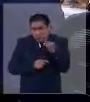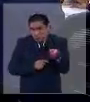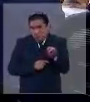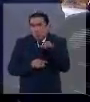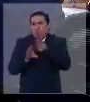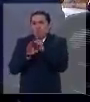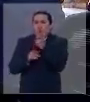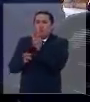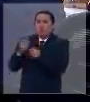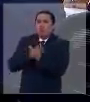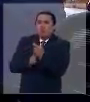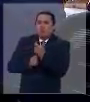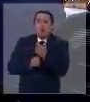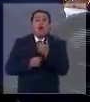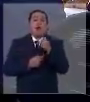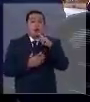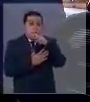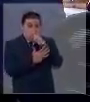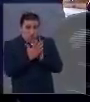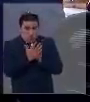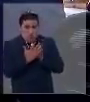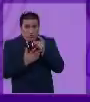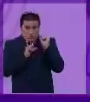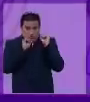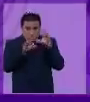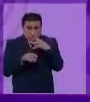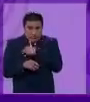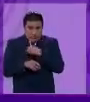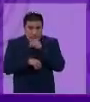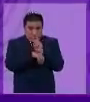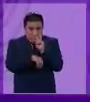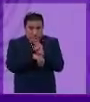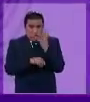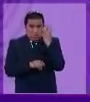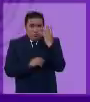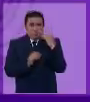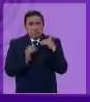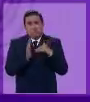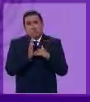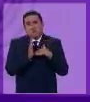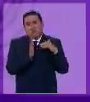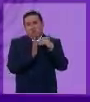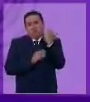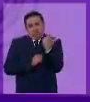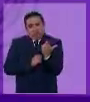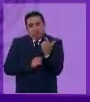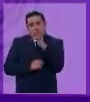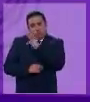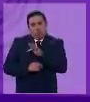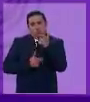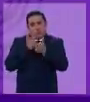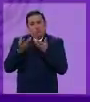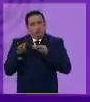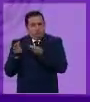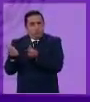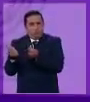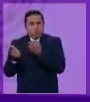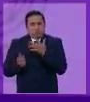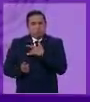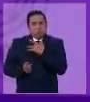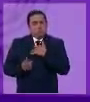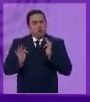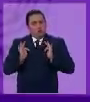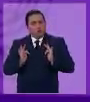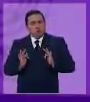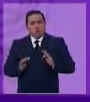menos 4,000 millones de pesos. Eso quiere decir que podríamos duplicarlas sin que genere una presión importante. Y eso nos permitiría tener